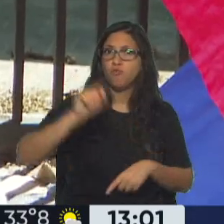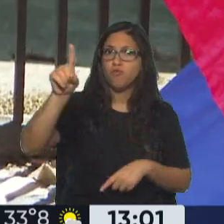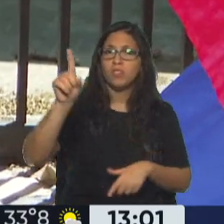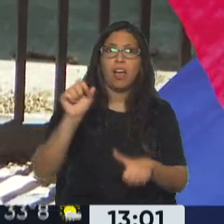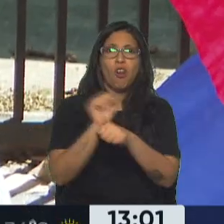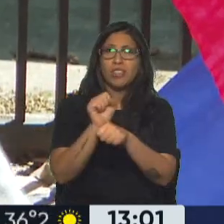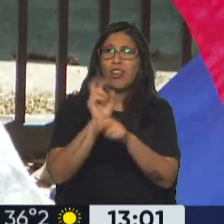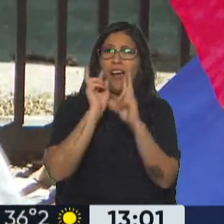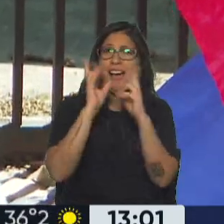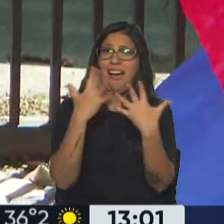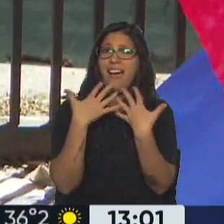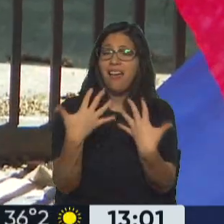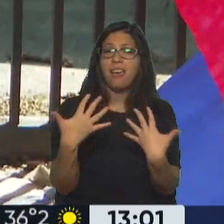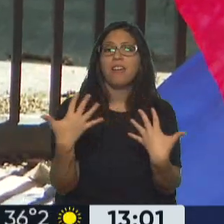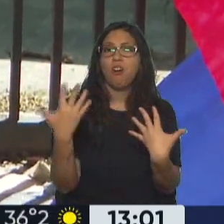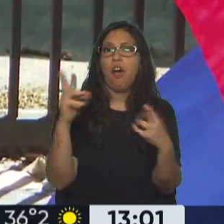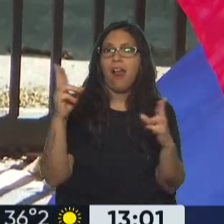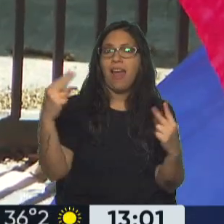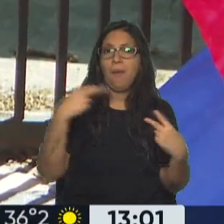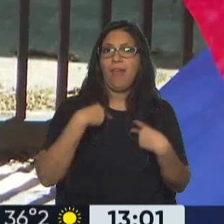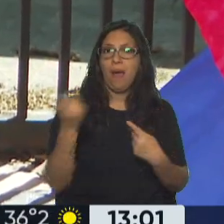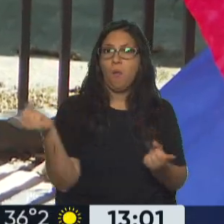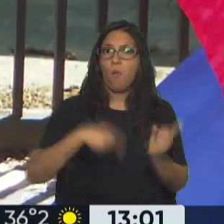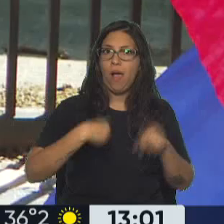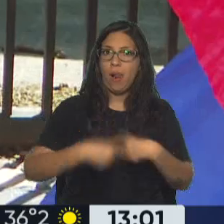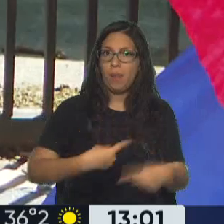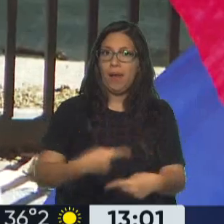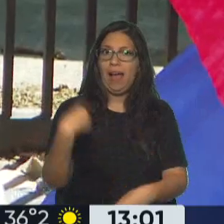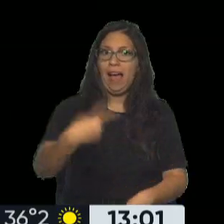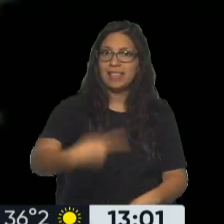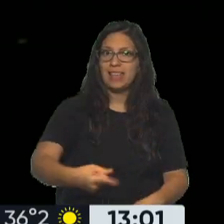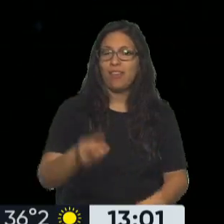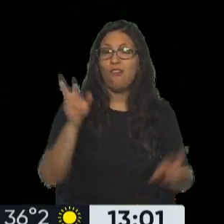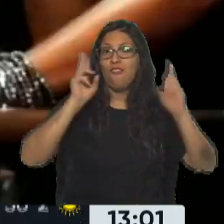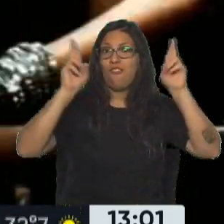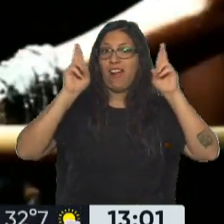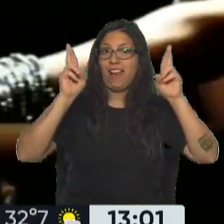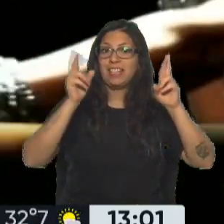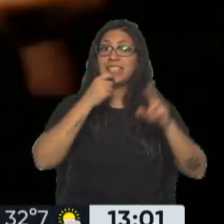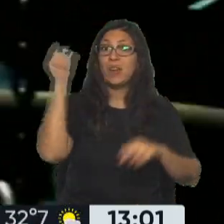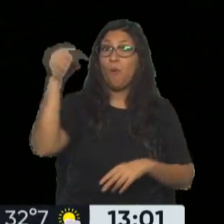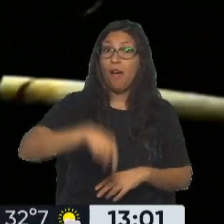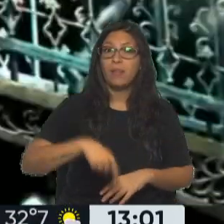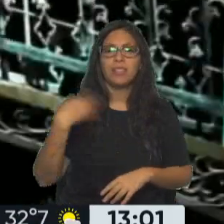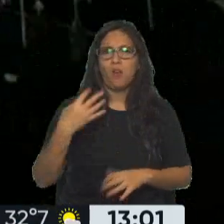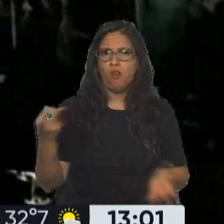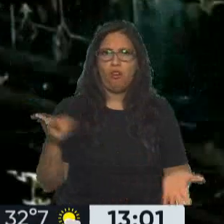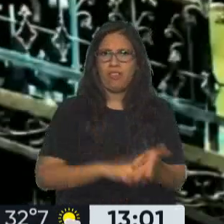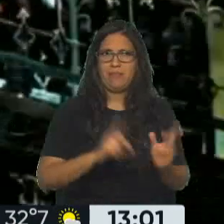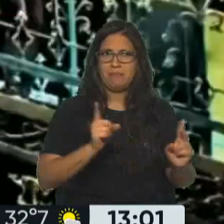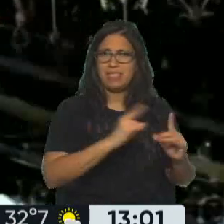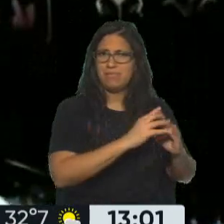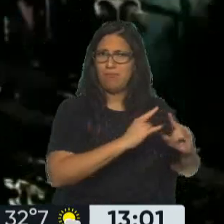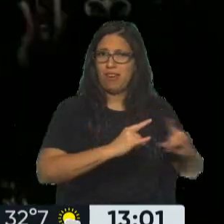ídolos o con sus gustos y sus pasiones, pero que vuelva. Y si vuelve, estoy segura que esto se vuelve a hacer también. Yo